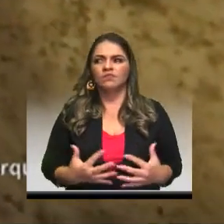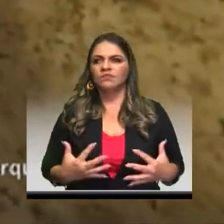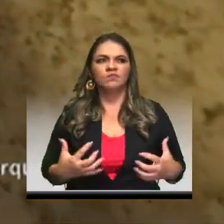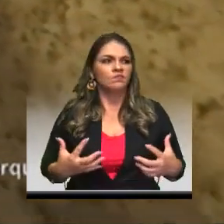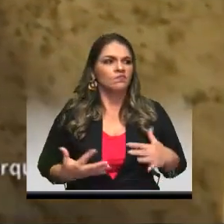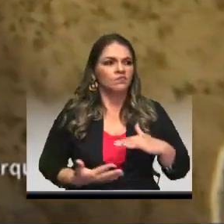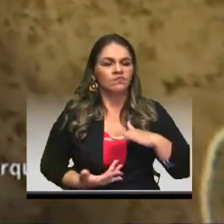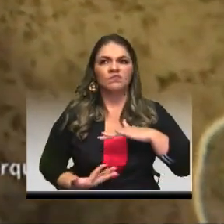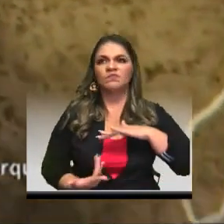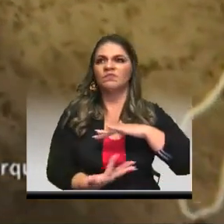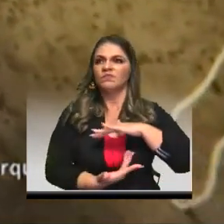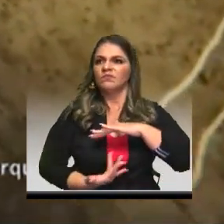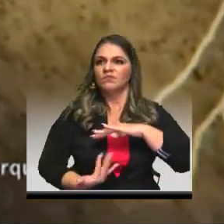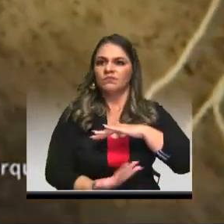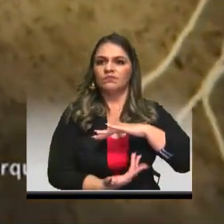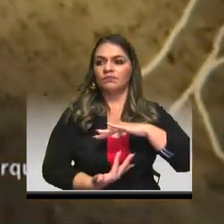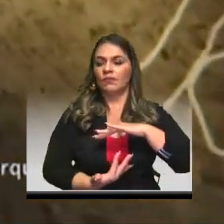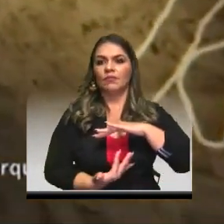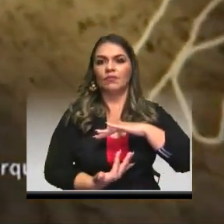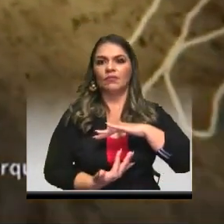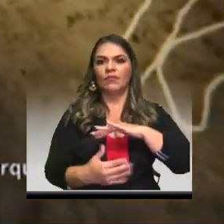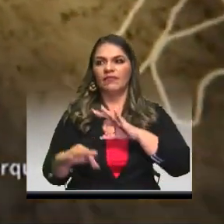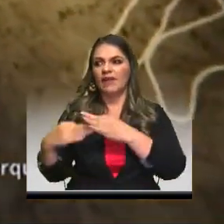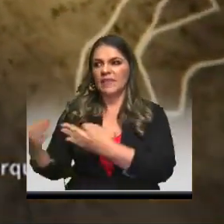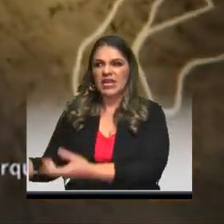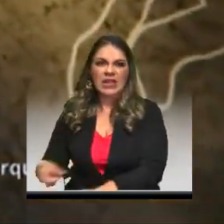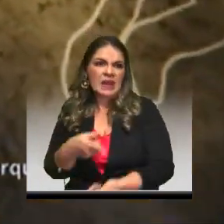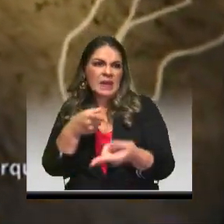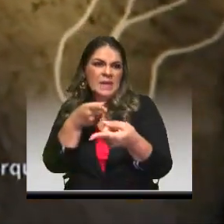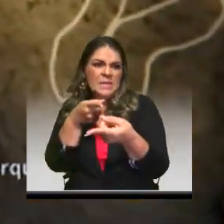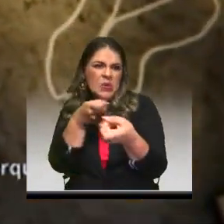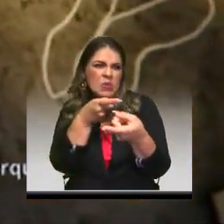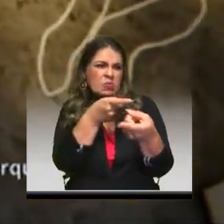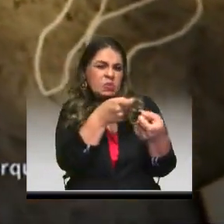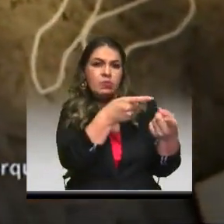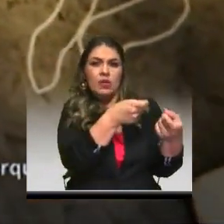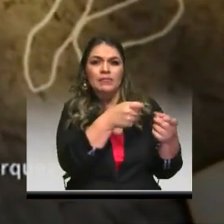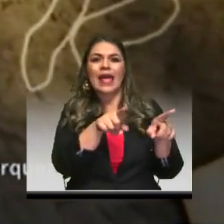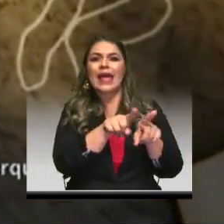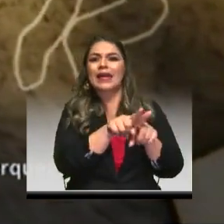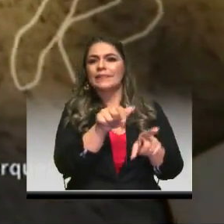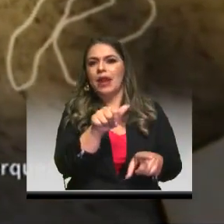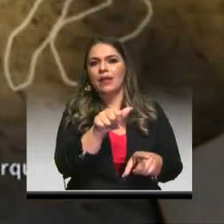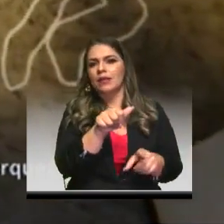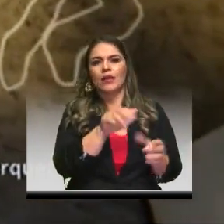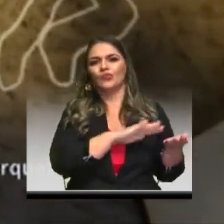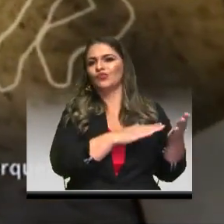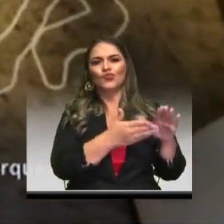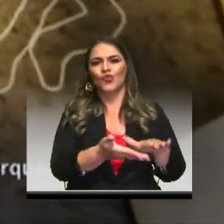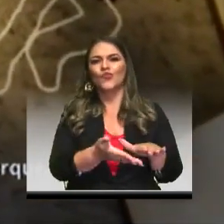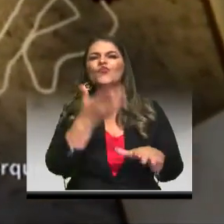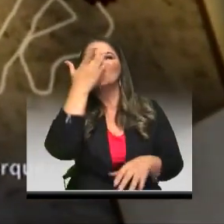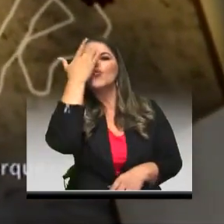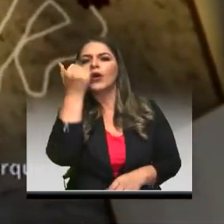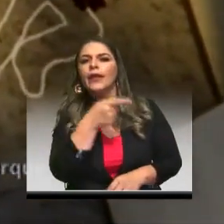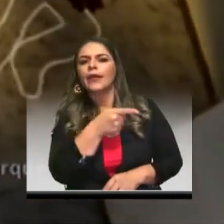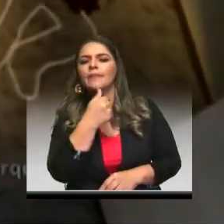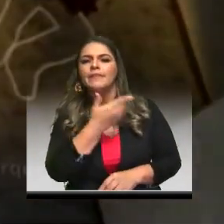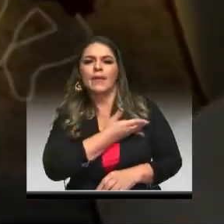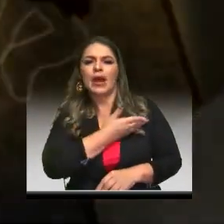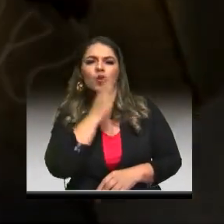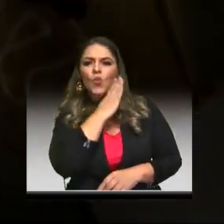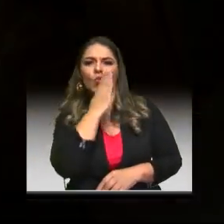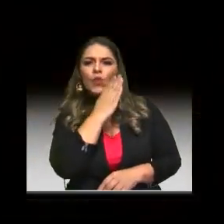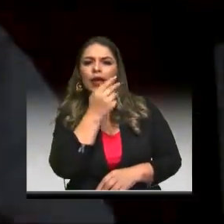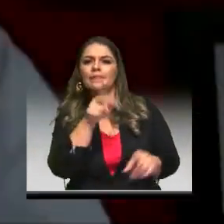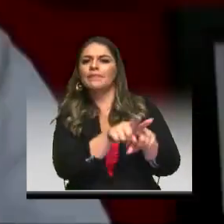mata a toda la familia, menos a su hermana de mi edad, en aquella época, porque la hermana andaba